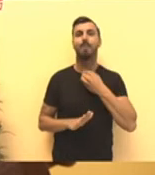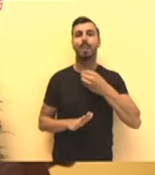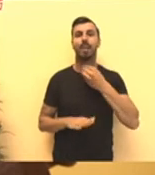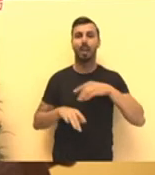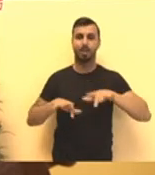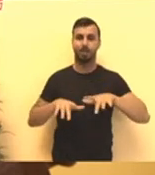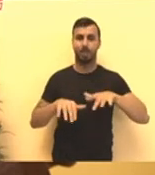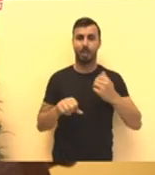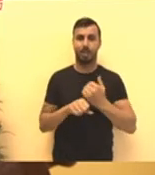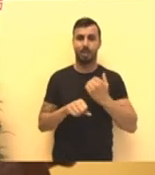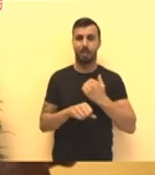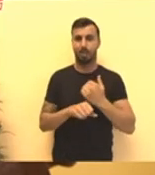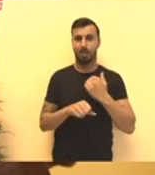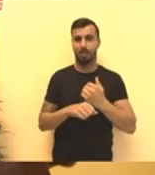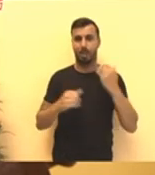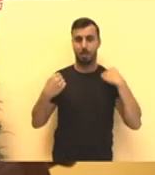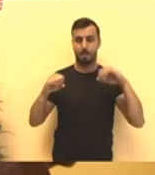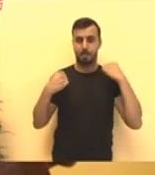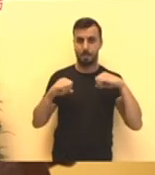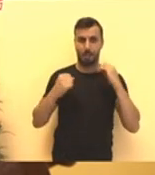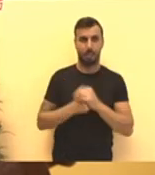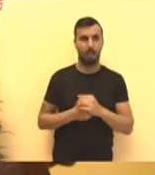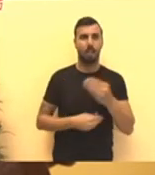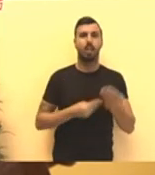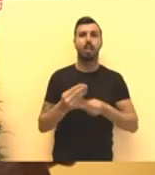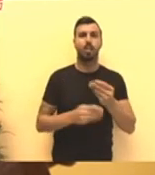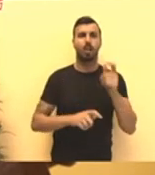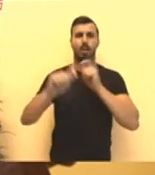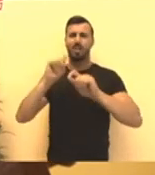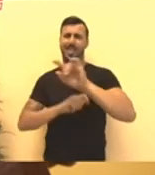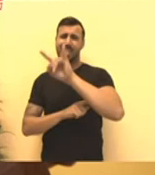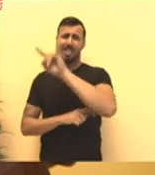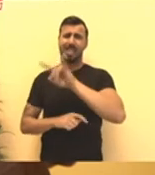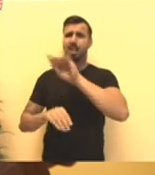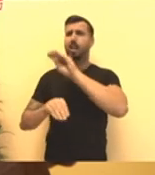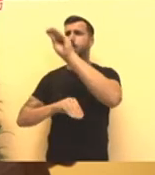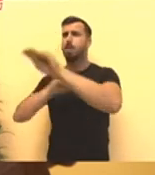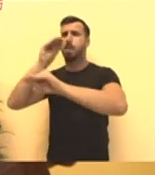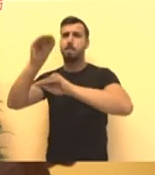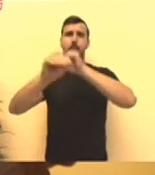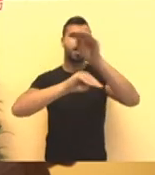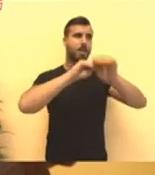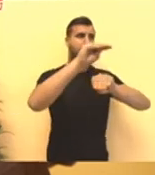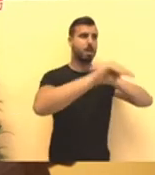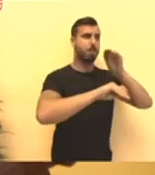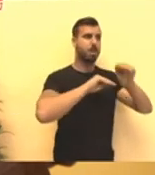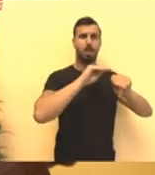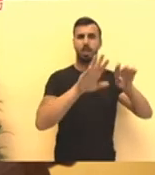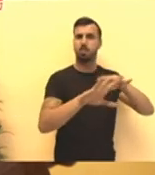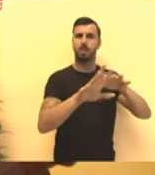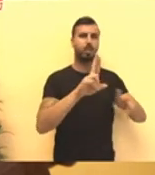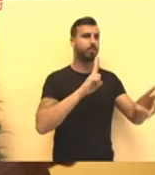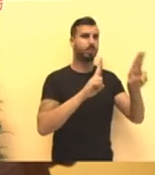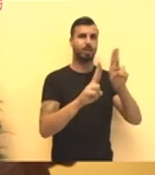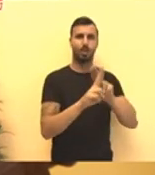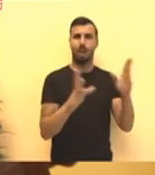la jornada. Ella llamó a todas las asociaciones de Canarias y nadie, todos le daban esta respuesta. Yo aluciné, no me lo creí.